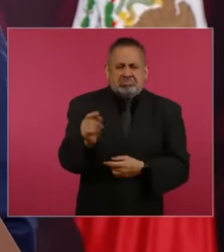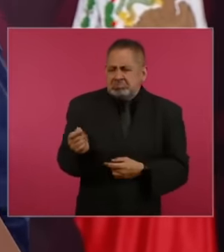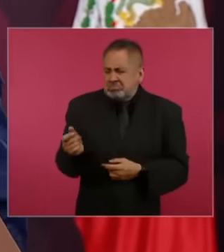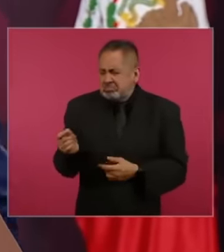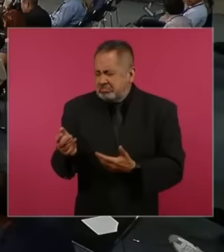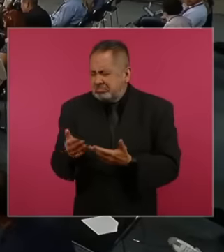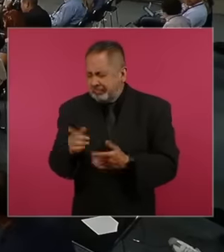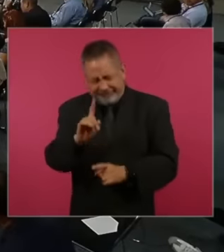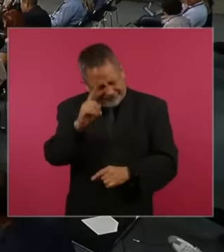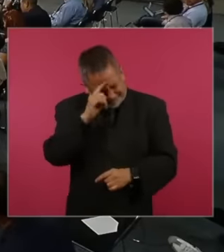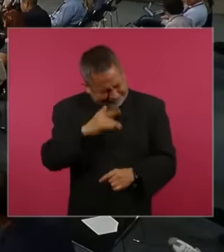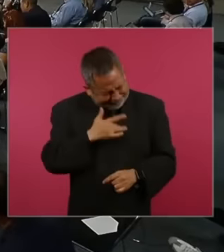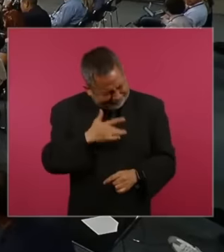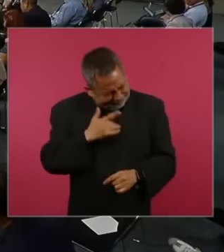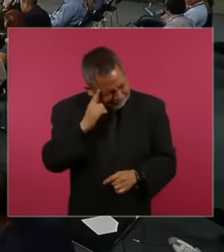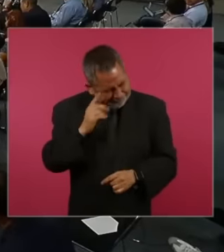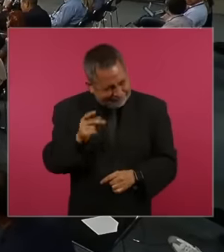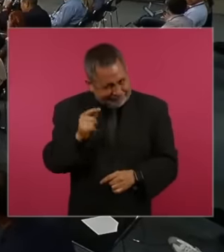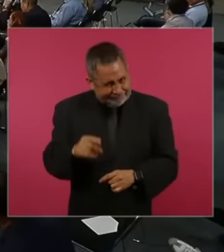A ver,